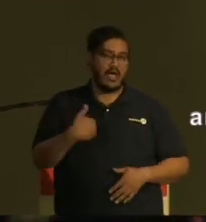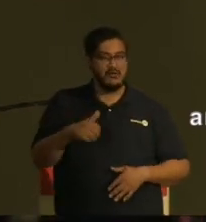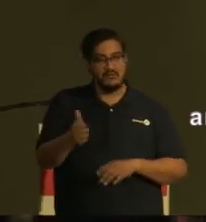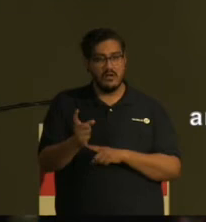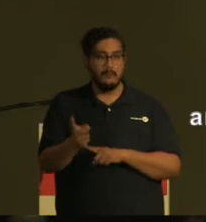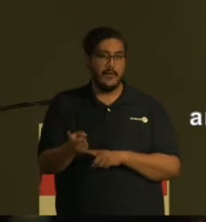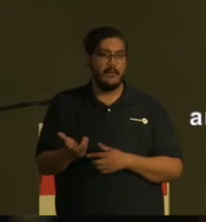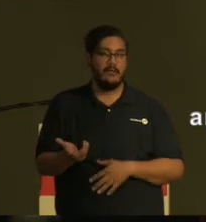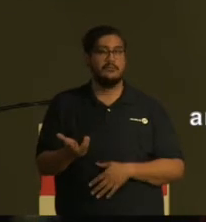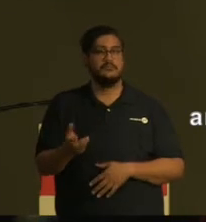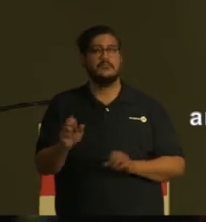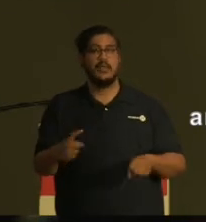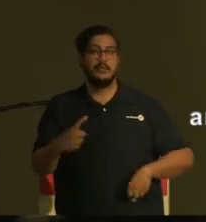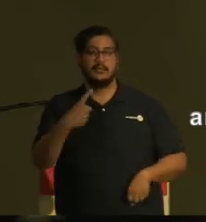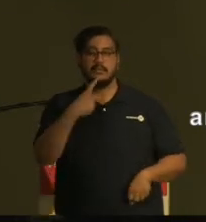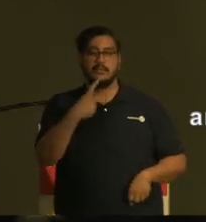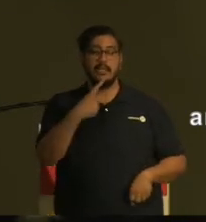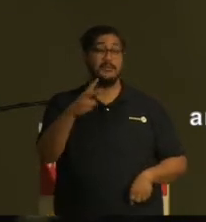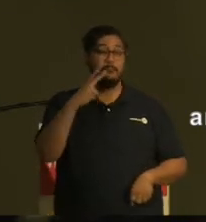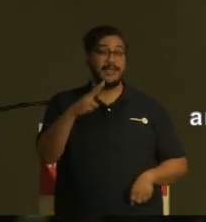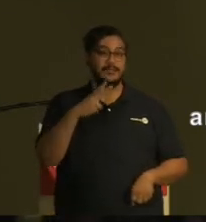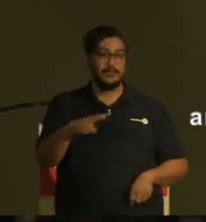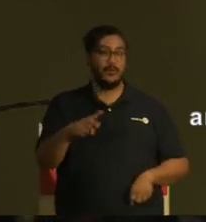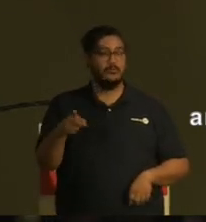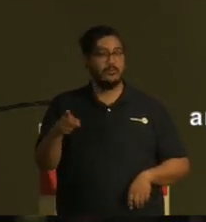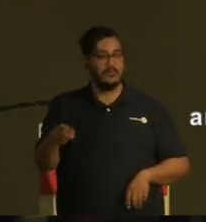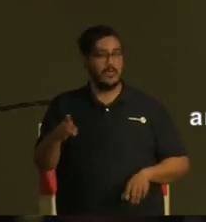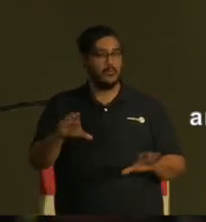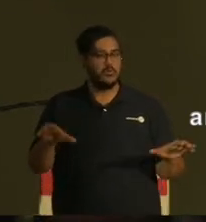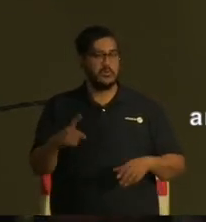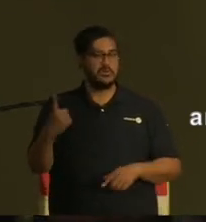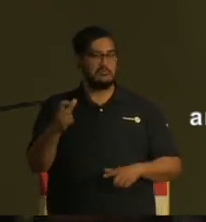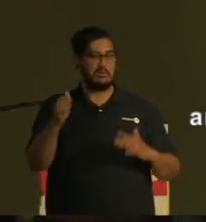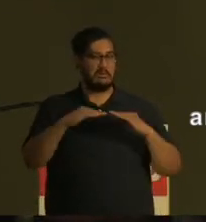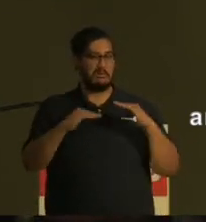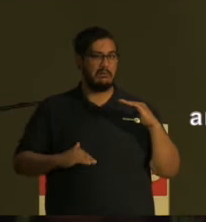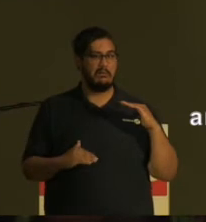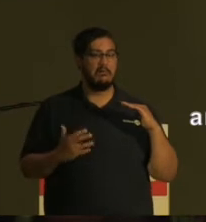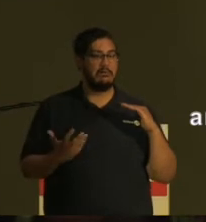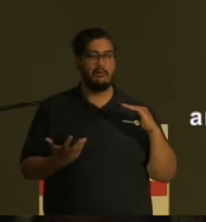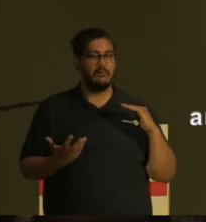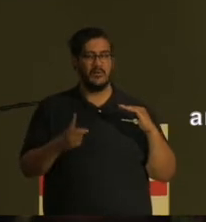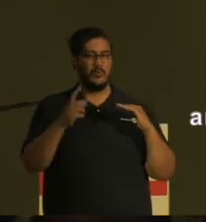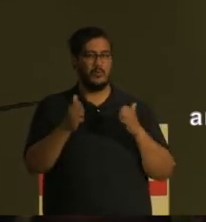minutos diciendo que México estaba cometiendo una injusticia con una